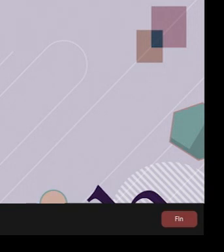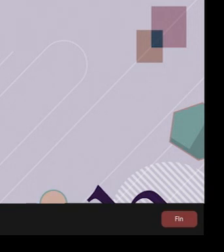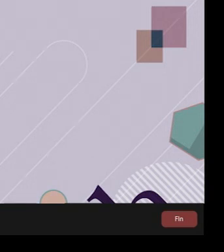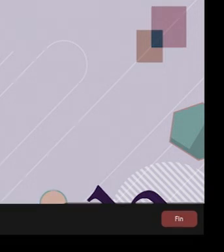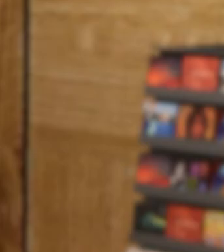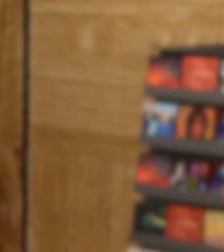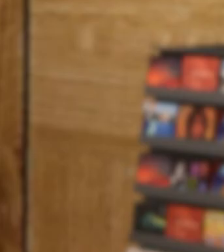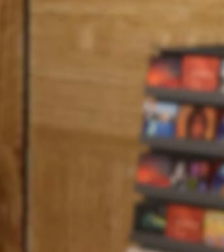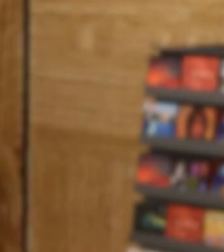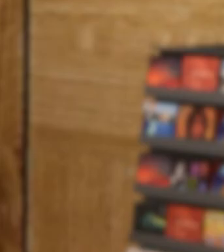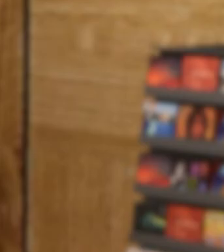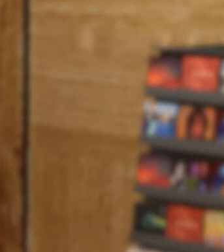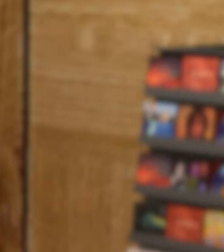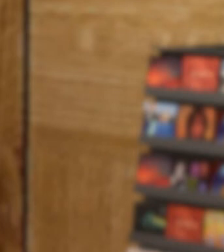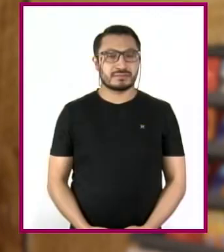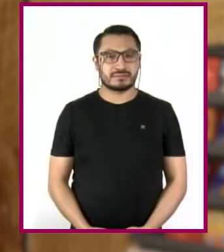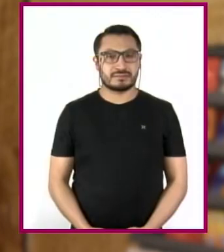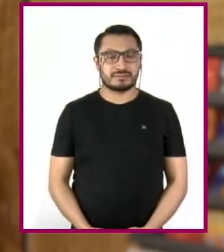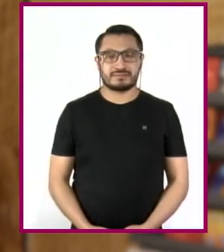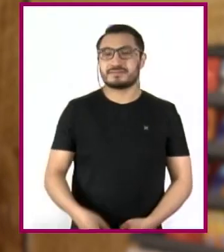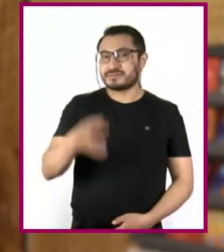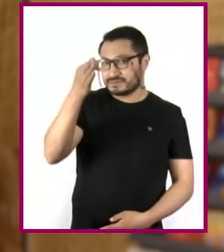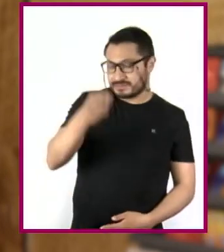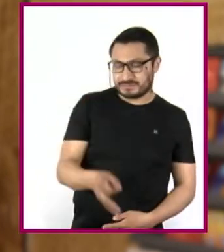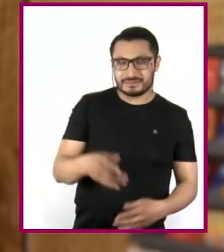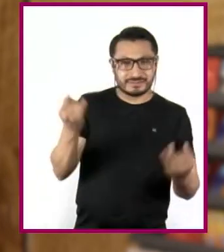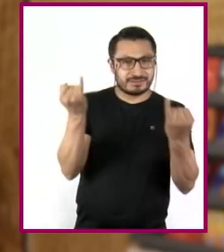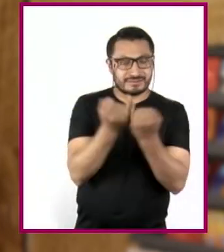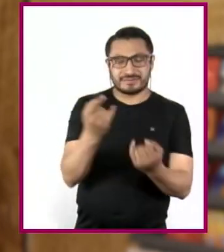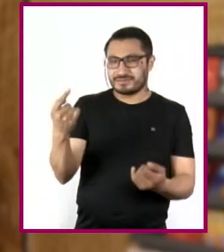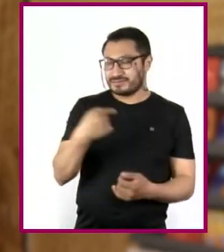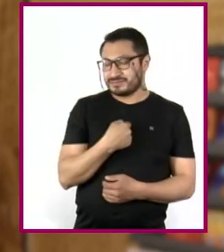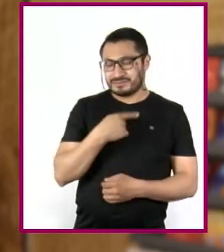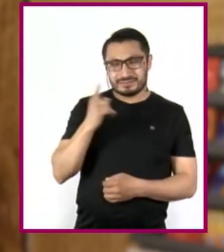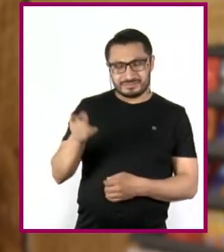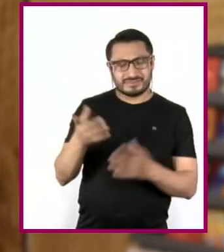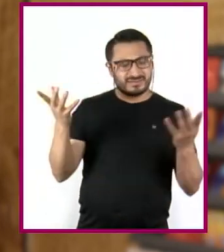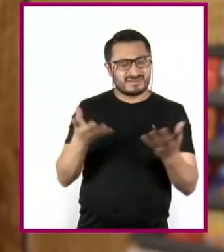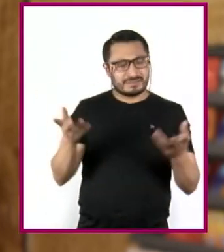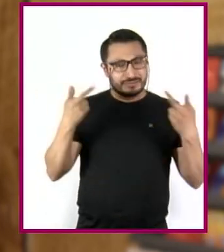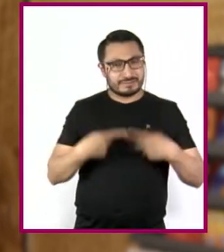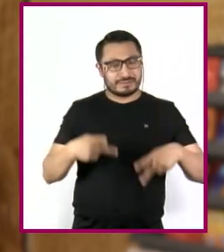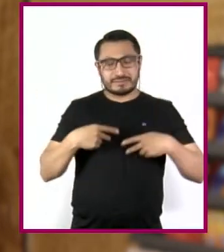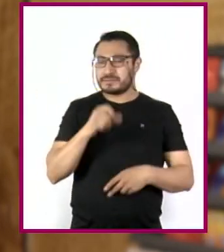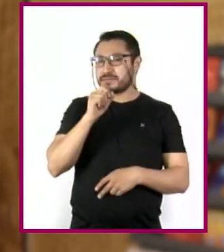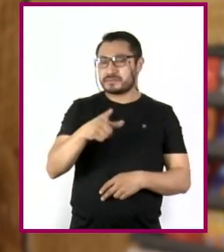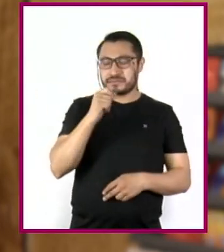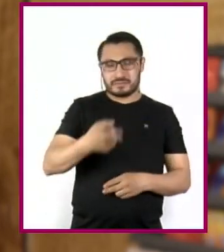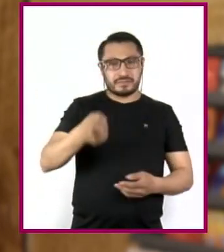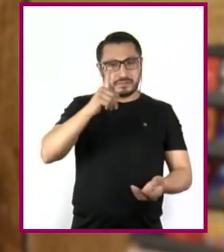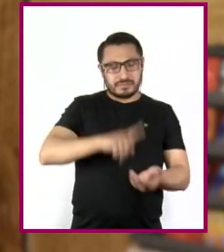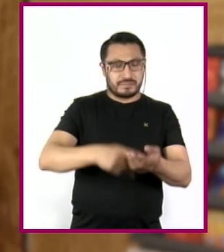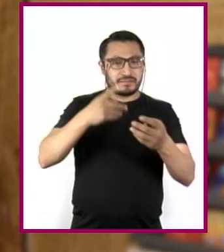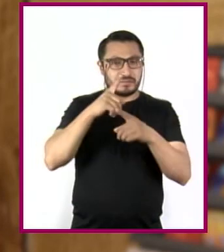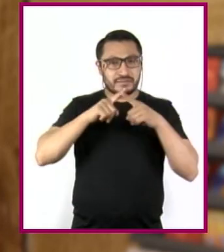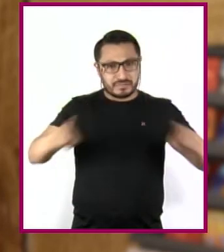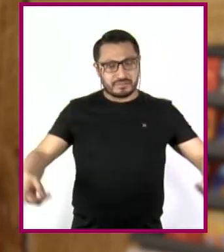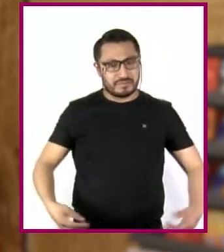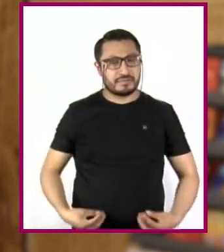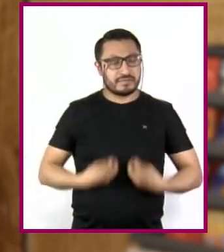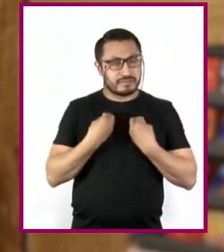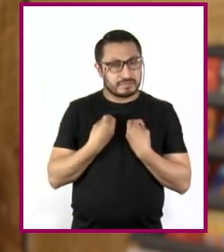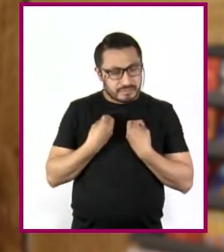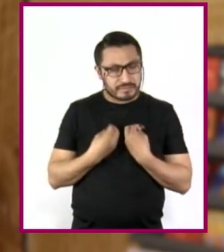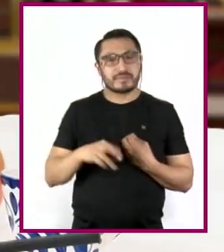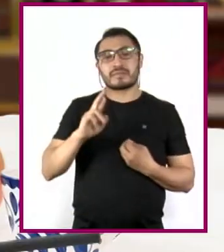príncipe. Se acepta como Locke que lo que hace que una persona sea la misma en diferentes momentos es que mantenga